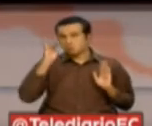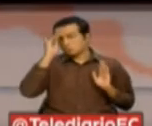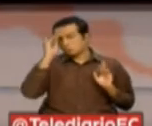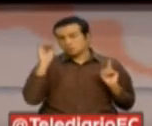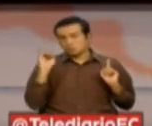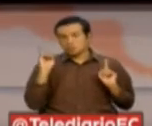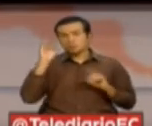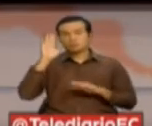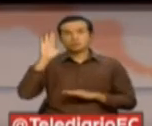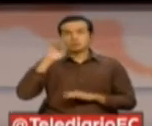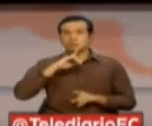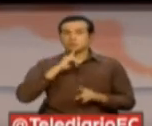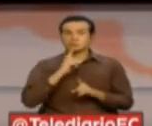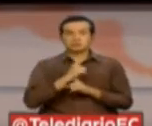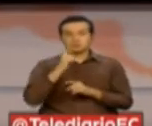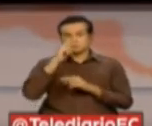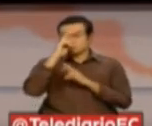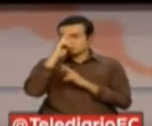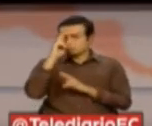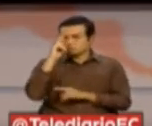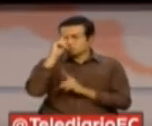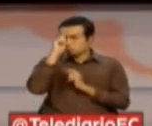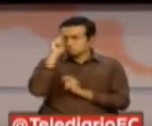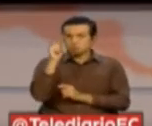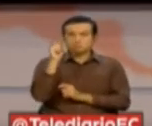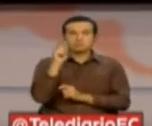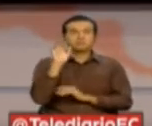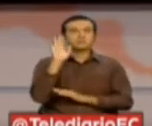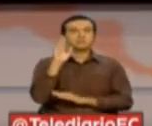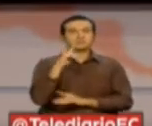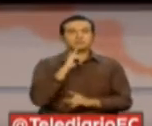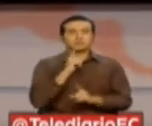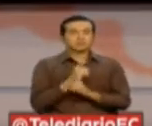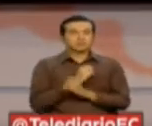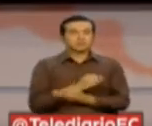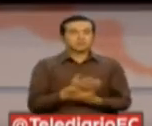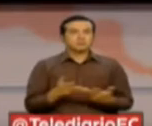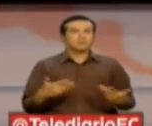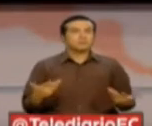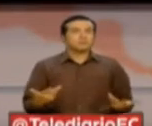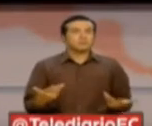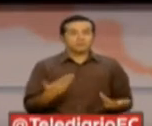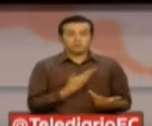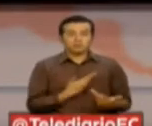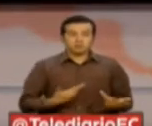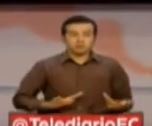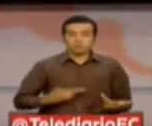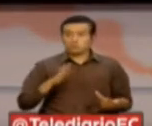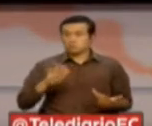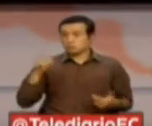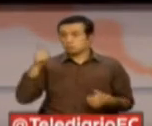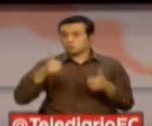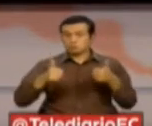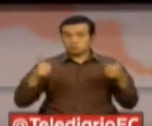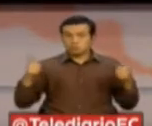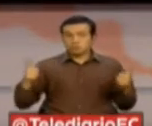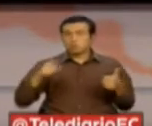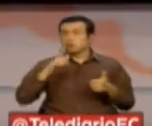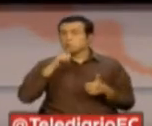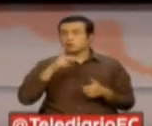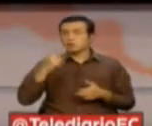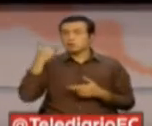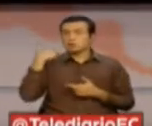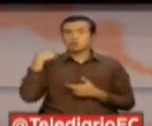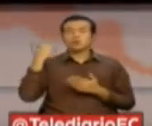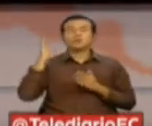pero yo creo que los compromisos se deben honrar más además aún siguen de palabra y en este caso vino también del presidente y de sus autoridades más allá de quién esté en el